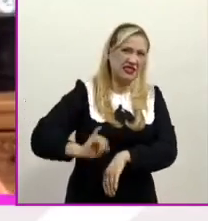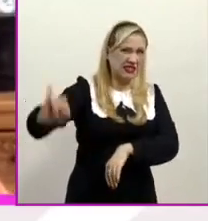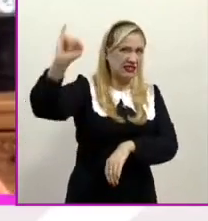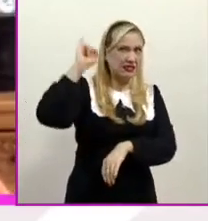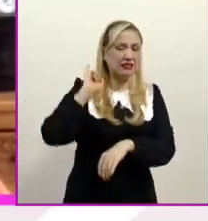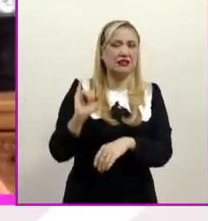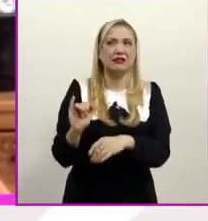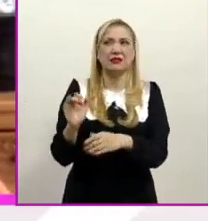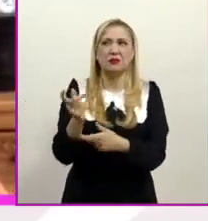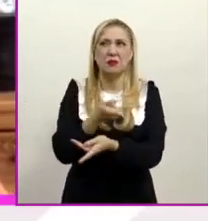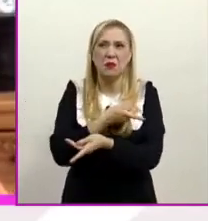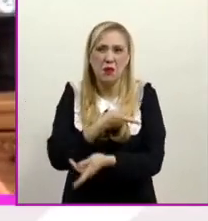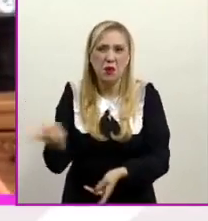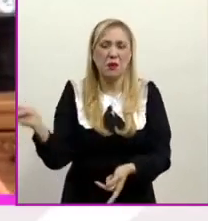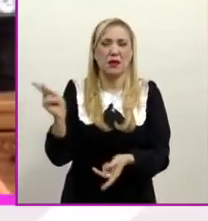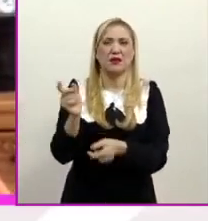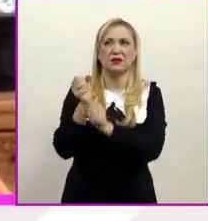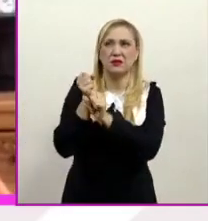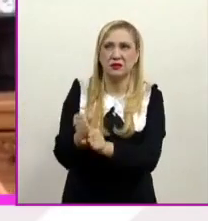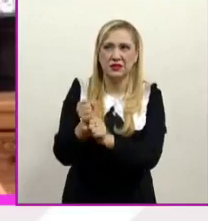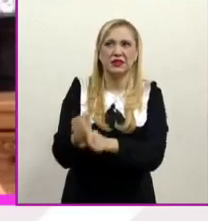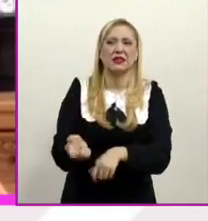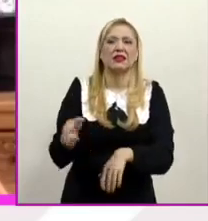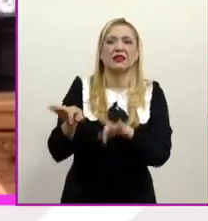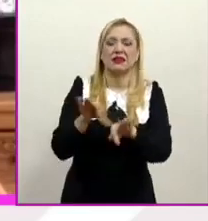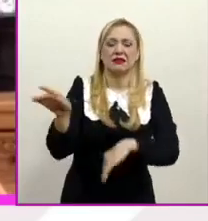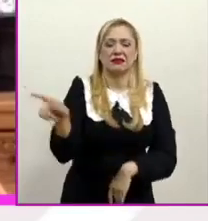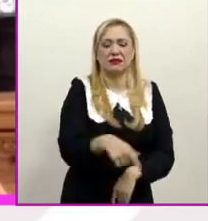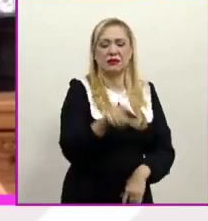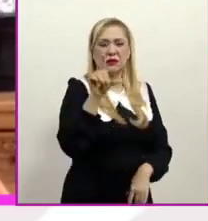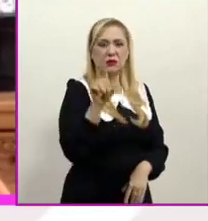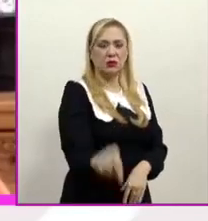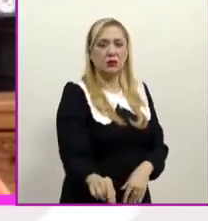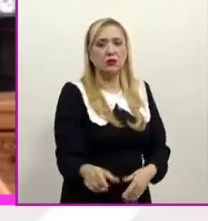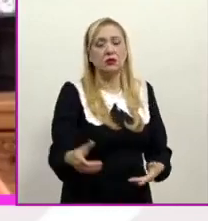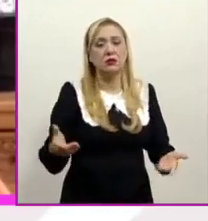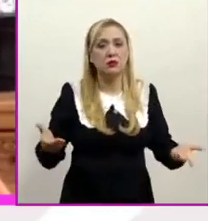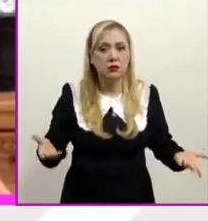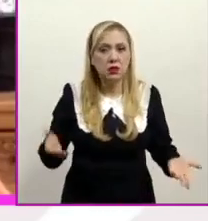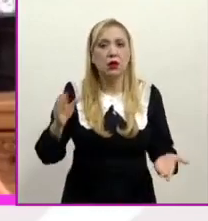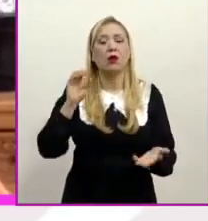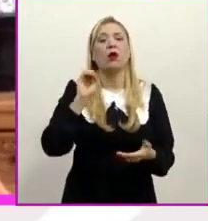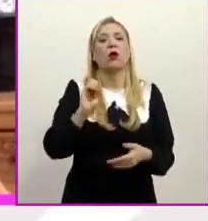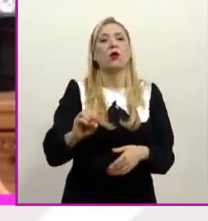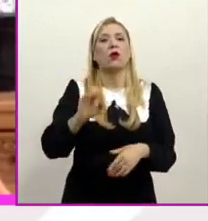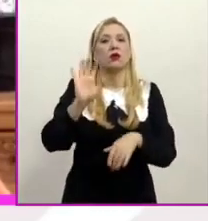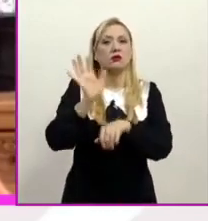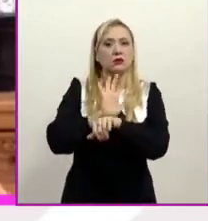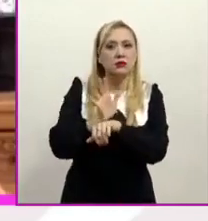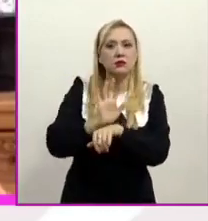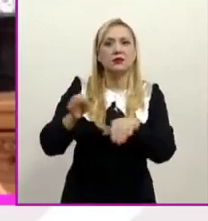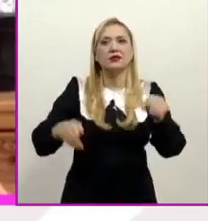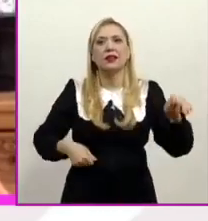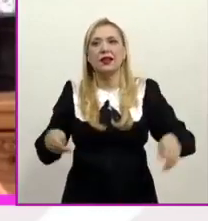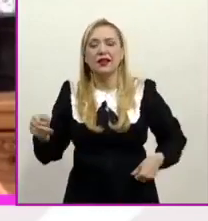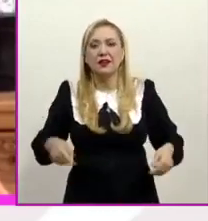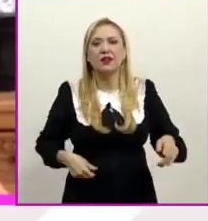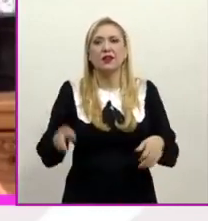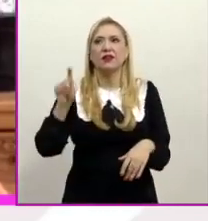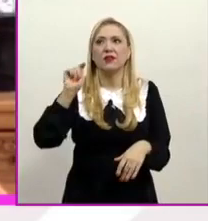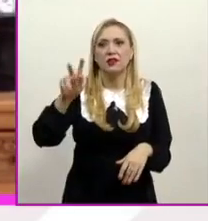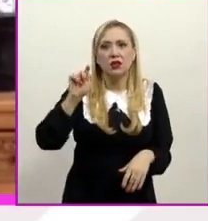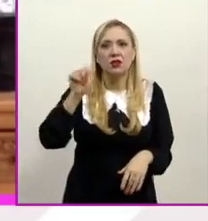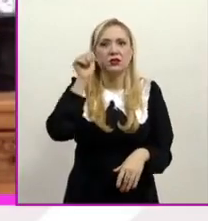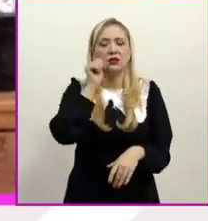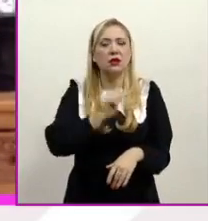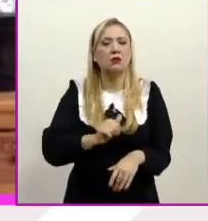justamente como Poder Prieto han visibilizado las acciones que permean el mundo de la actuación y los productos realizados para ser exhibidos en los medios de